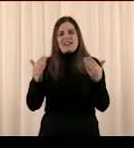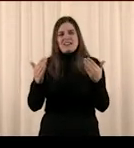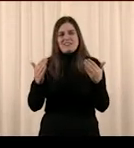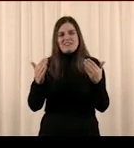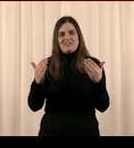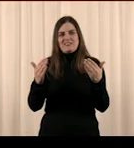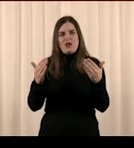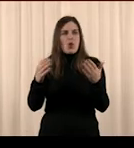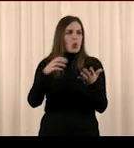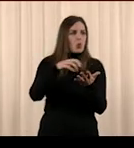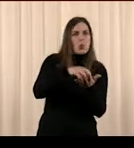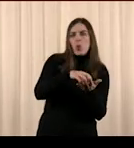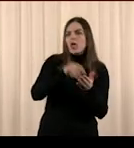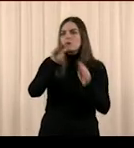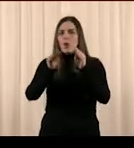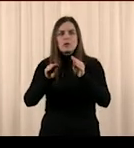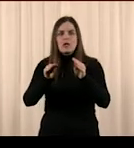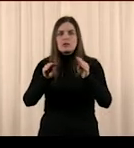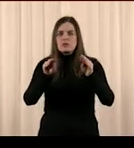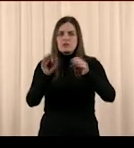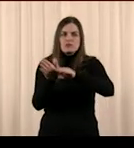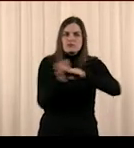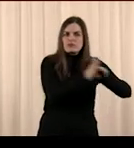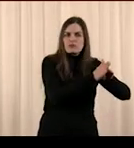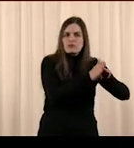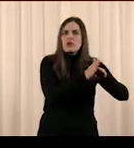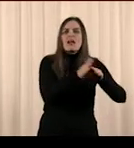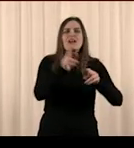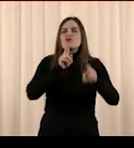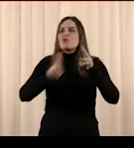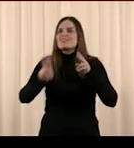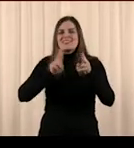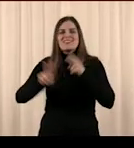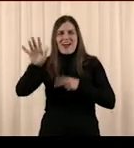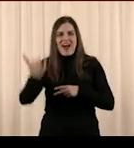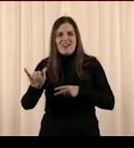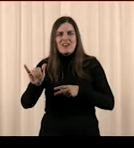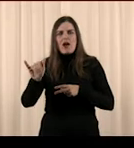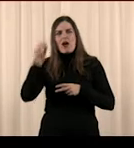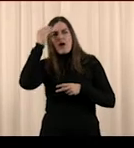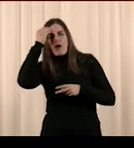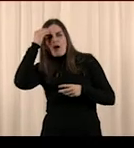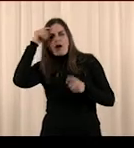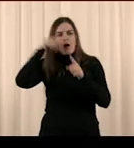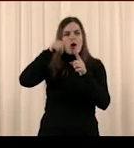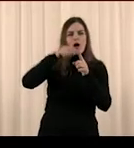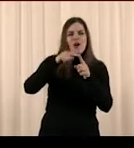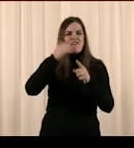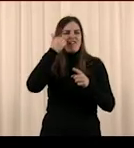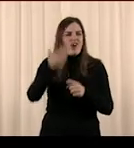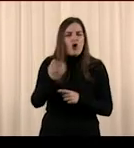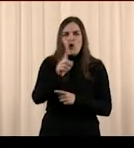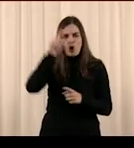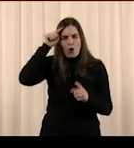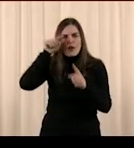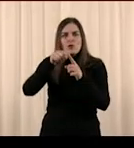No tener preguntas, sino respuestas. No tener en esta vida fealdad, sino belleza.